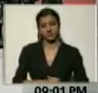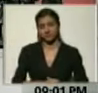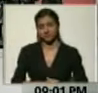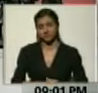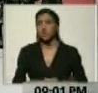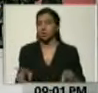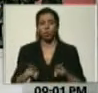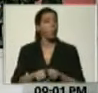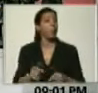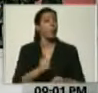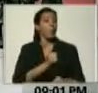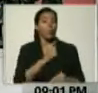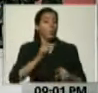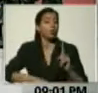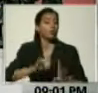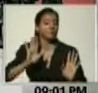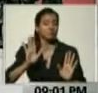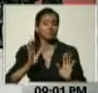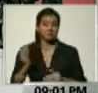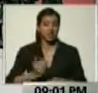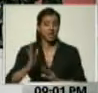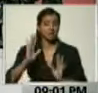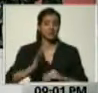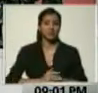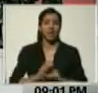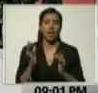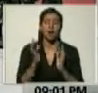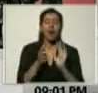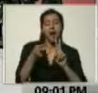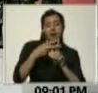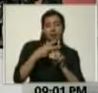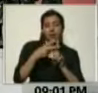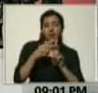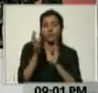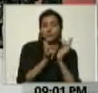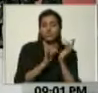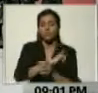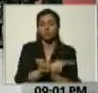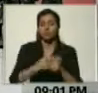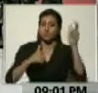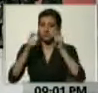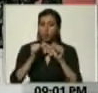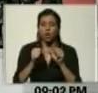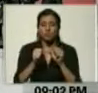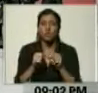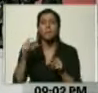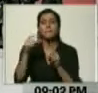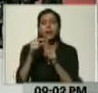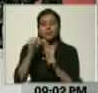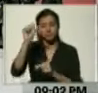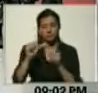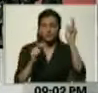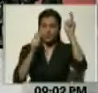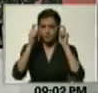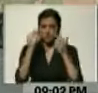Y como venga. Numeral Abril de Fuerza Chavista. Vamos a seguir escuchando al comandante Chávez.